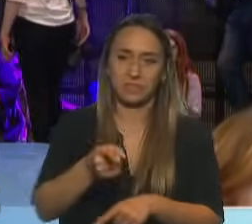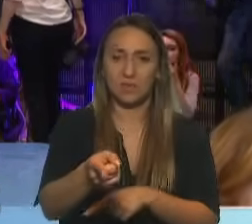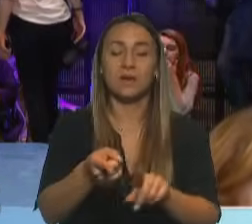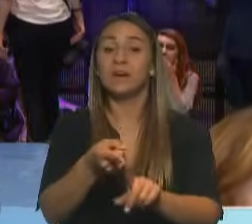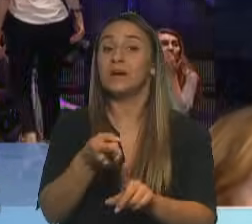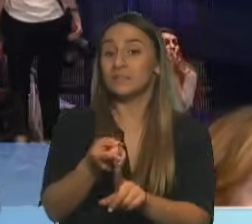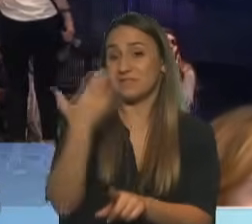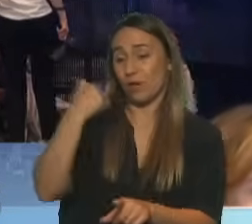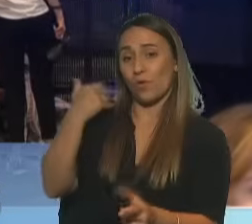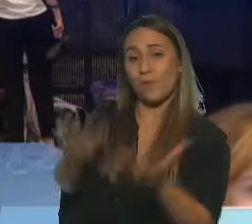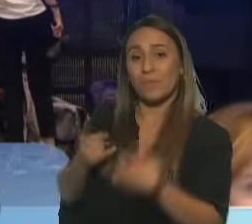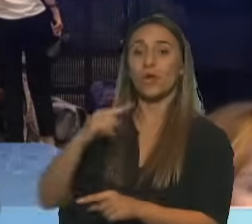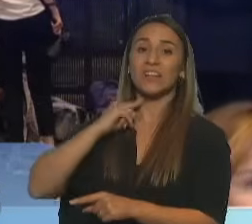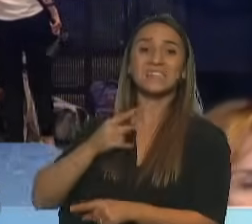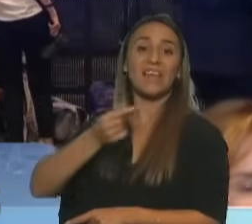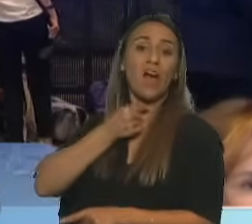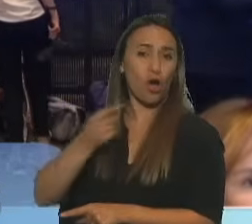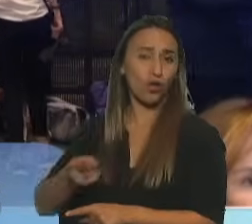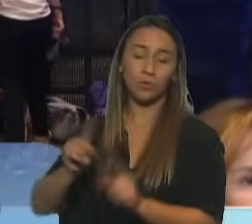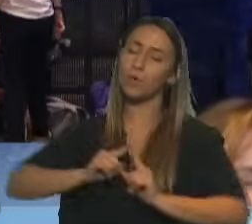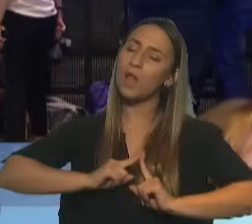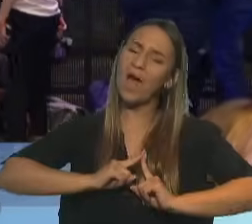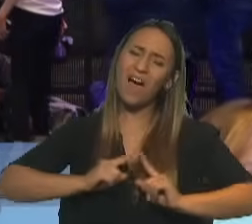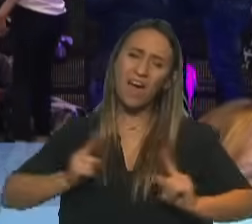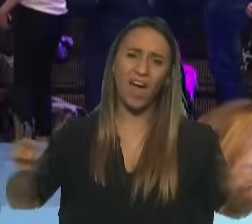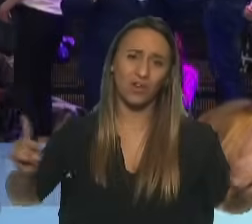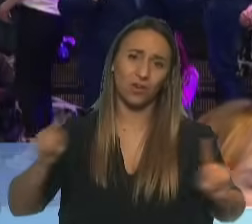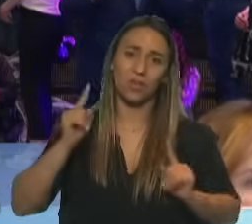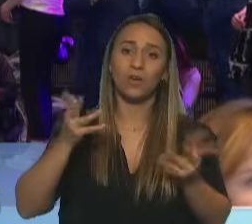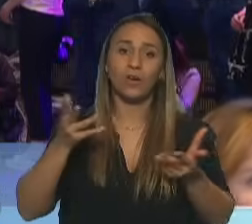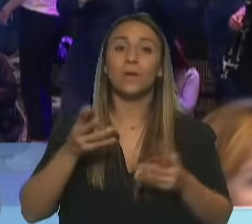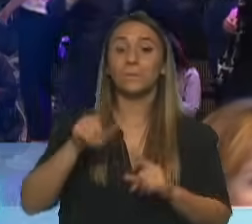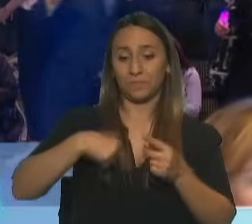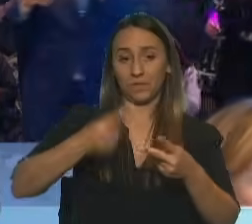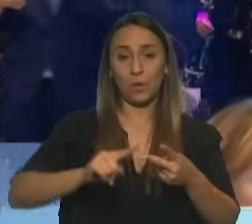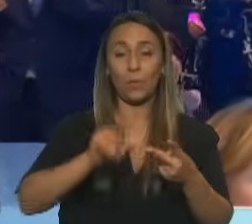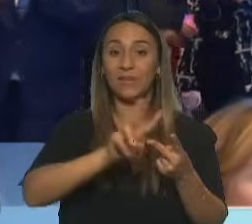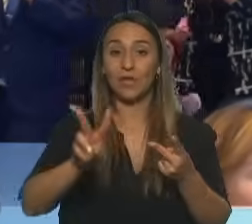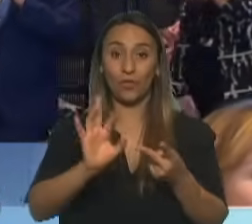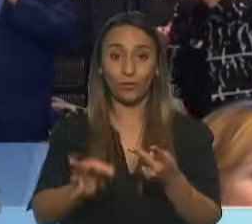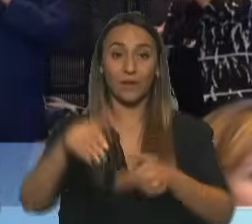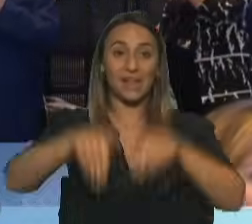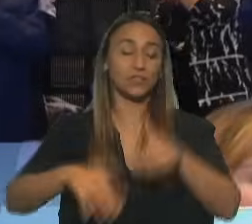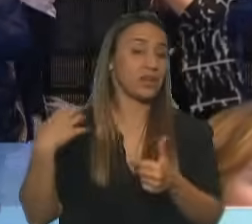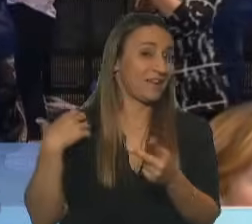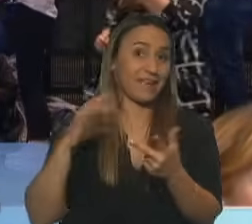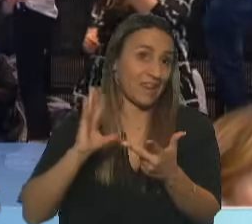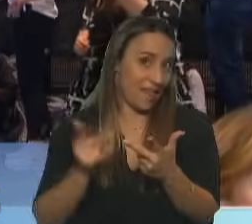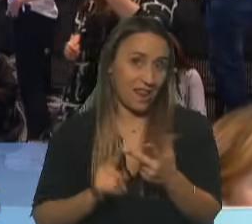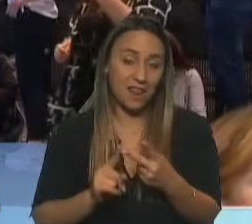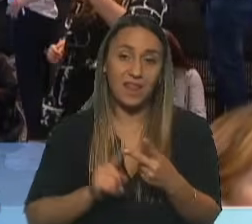proceso electoral que también se ha hecho bastante largo. Muy extenso. Muy extenso. 22 de octubre las elecciones generales. Sofía hablaba de